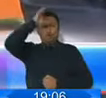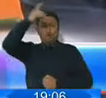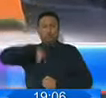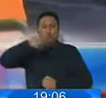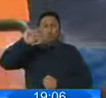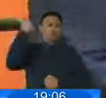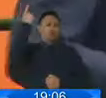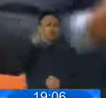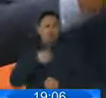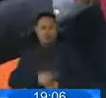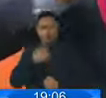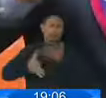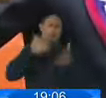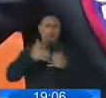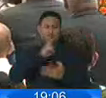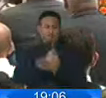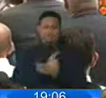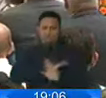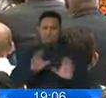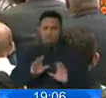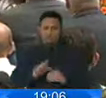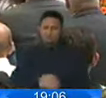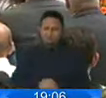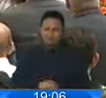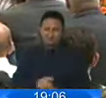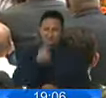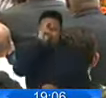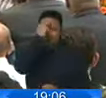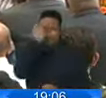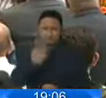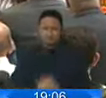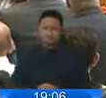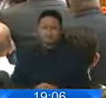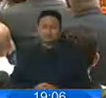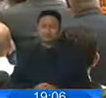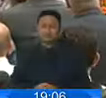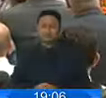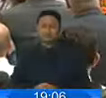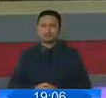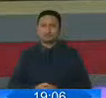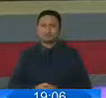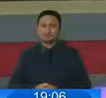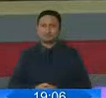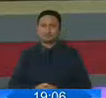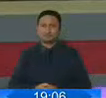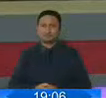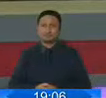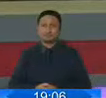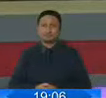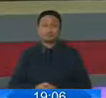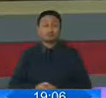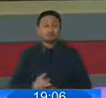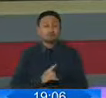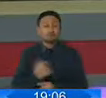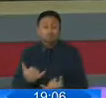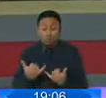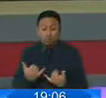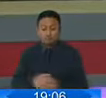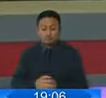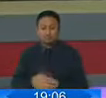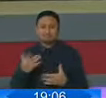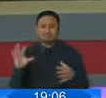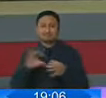uno son los verdaderos. Informó Enrique Muñoz. Y precisamente a esta hora nos